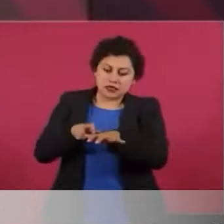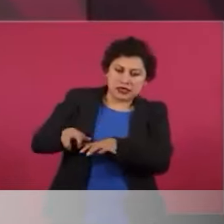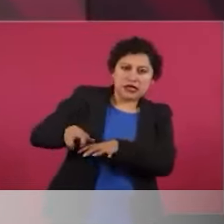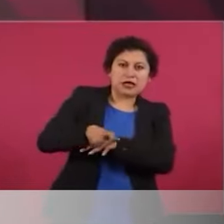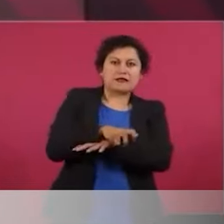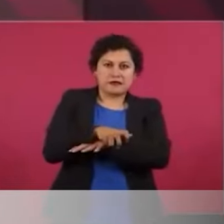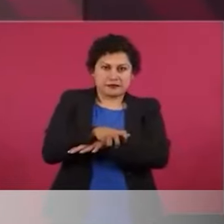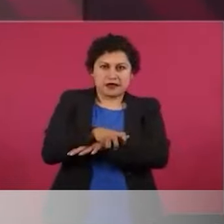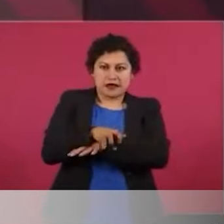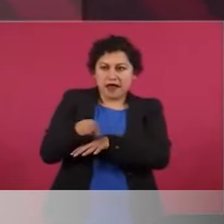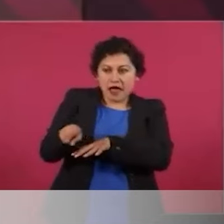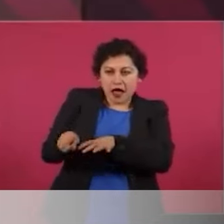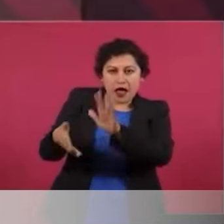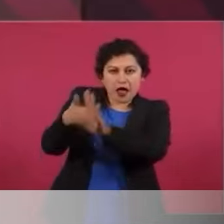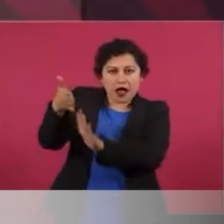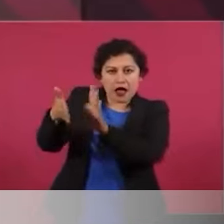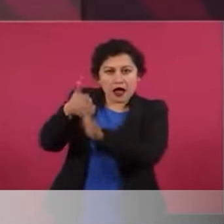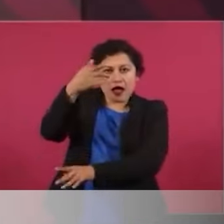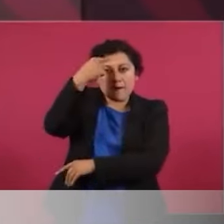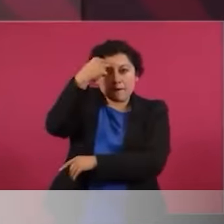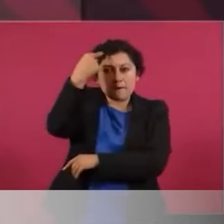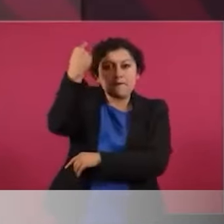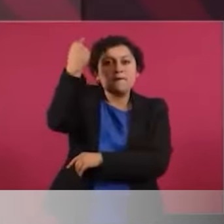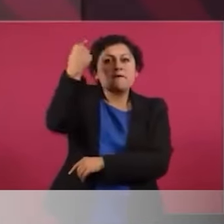para favorecer